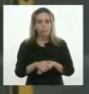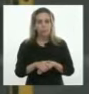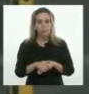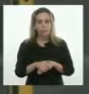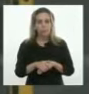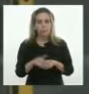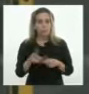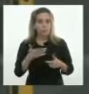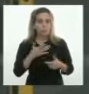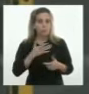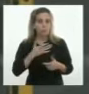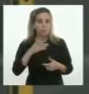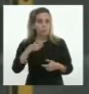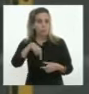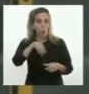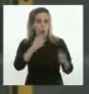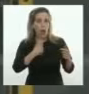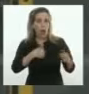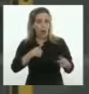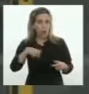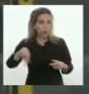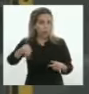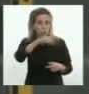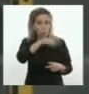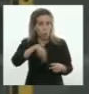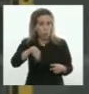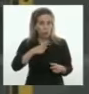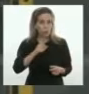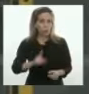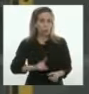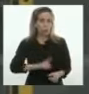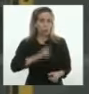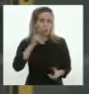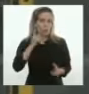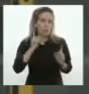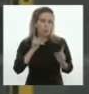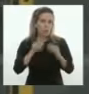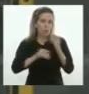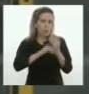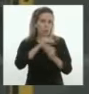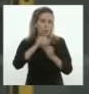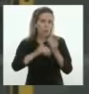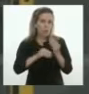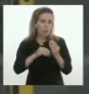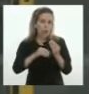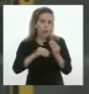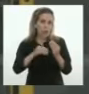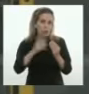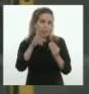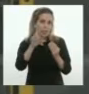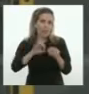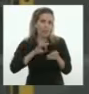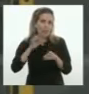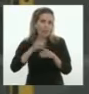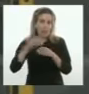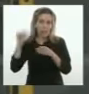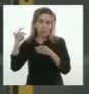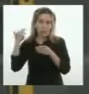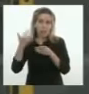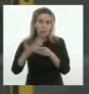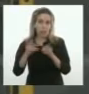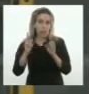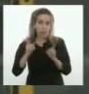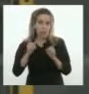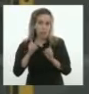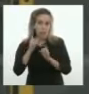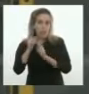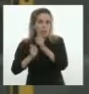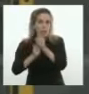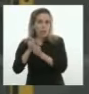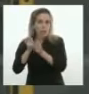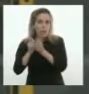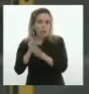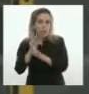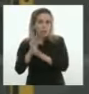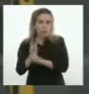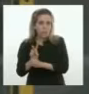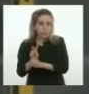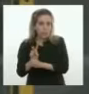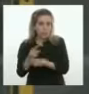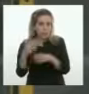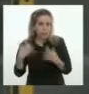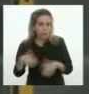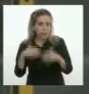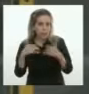orgullo de los argentinos que una familia de argentinos tres generaciones de argentinos han sido capaces